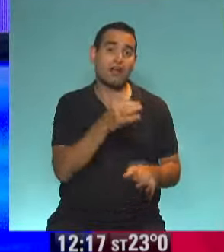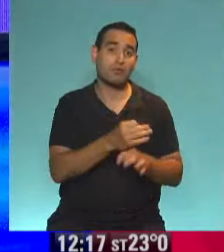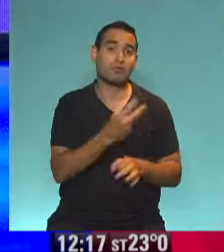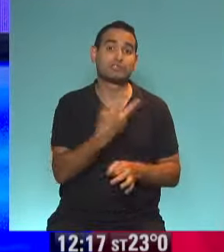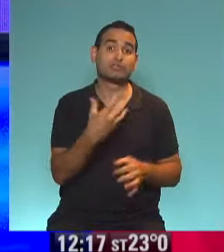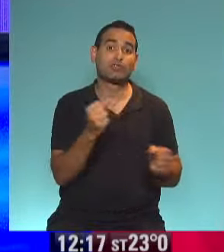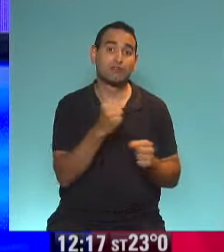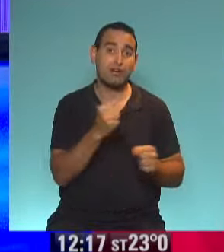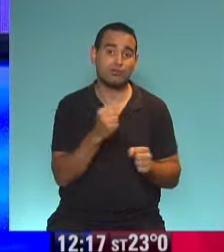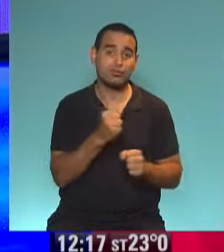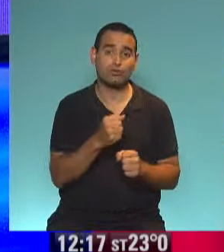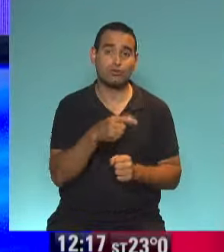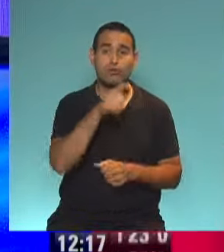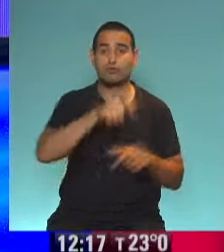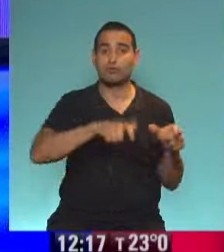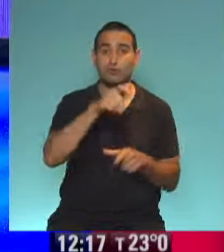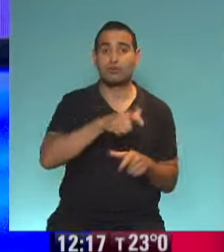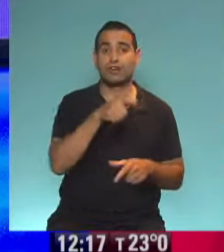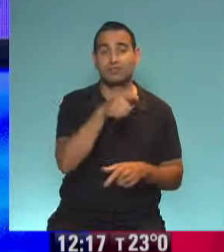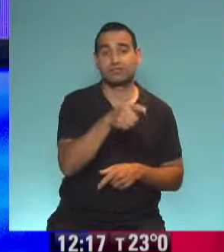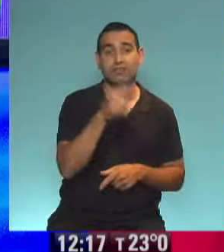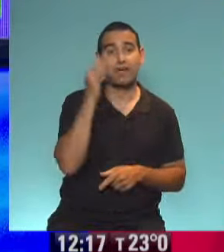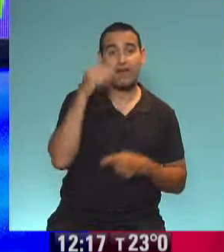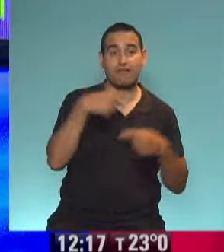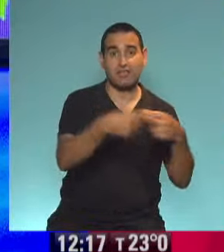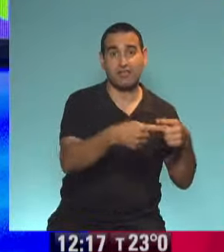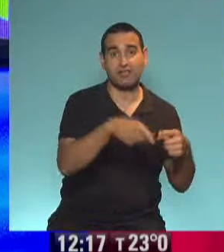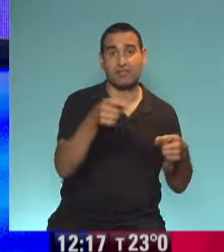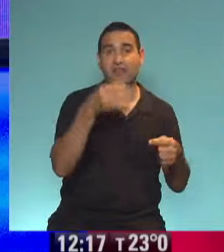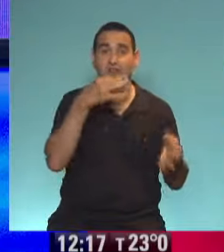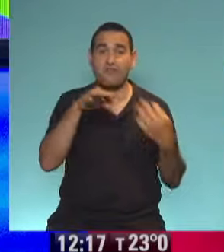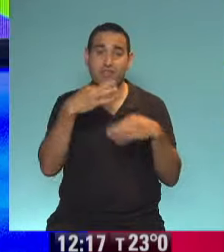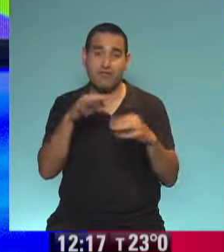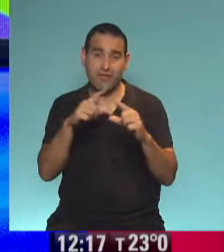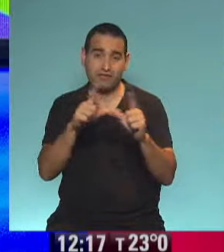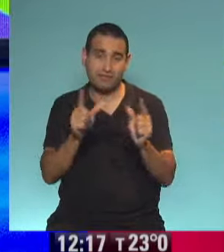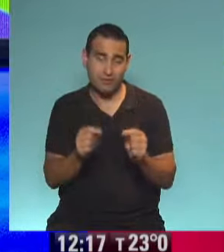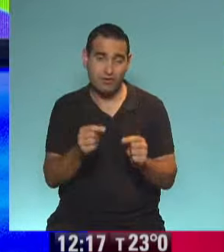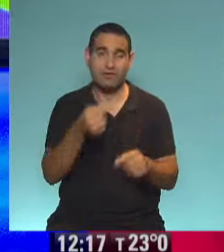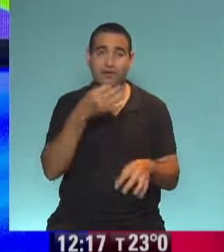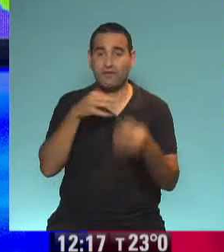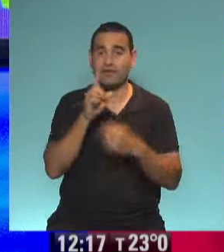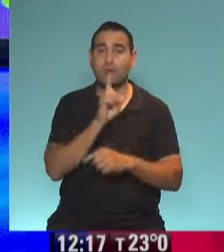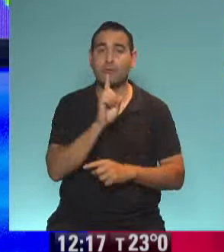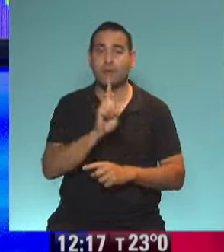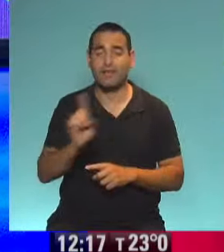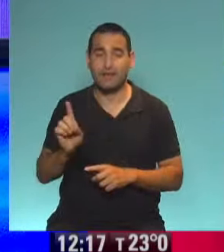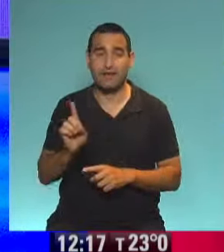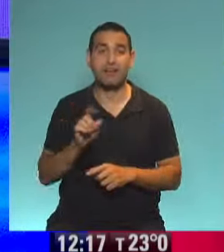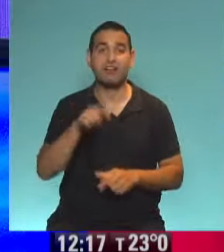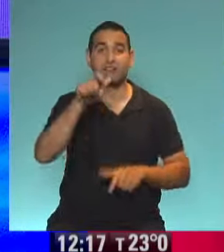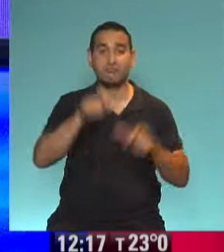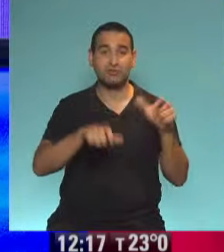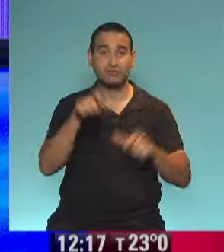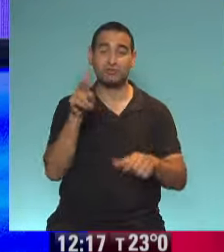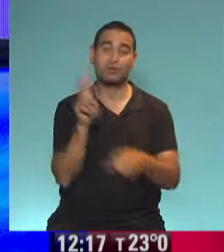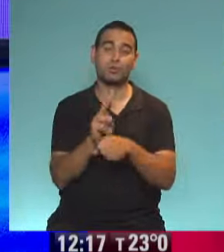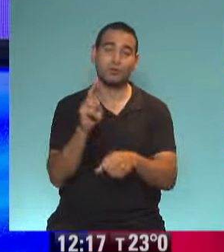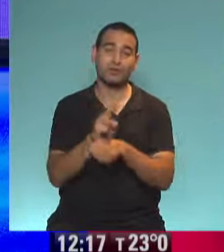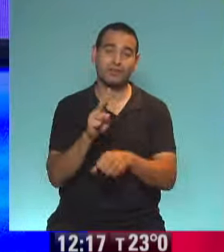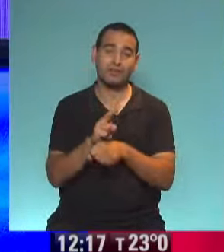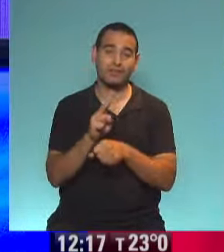mayo, estaban las personas afrodescendientes, estaban las que vendían pastelitos, los que vendían velas, quizás se nombraba a las personas que cuidaban, o sea,